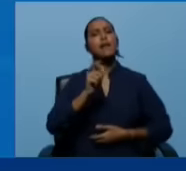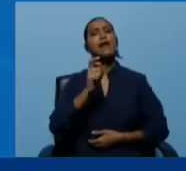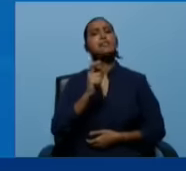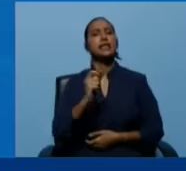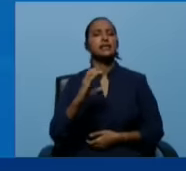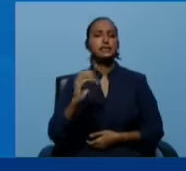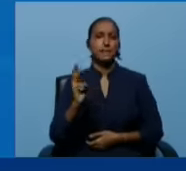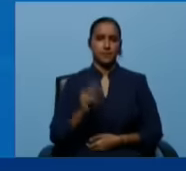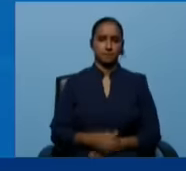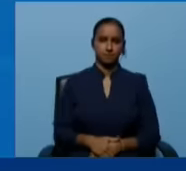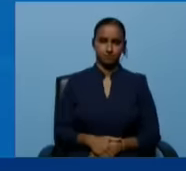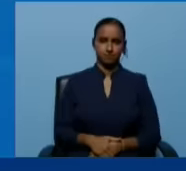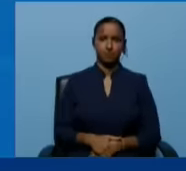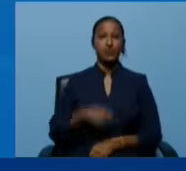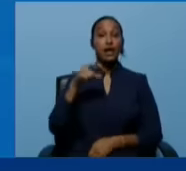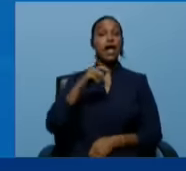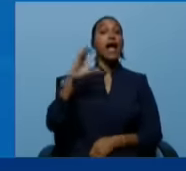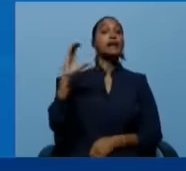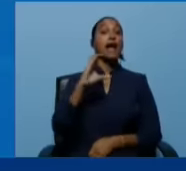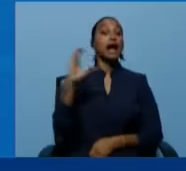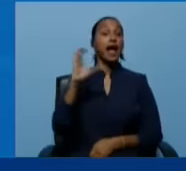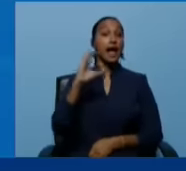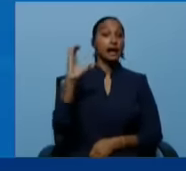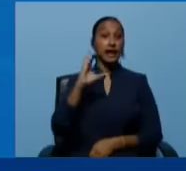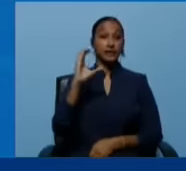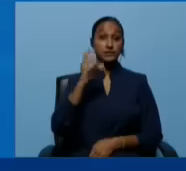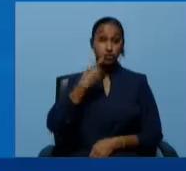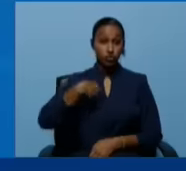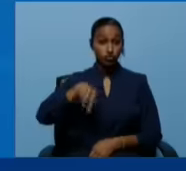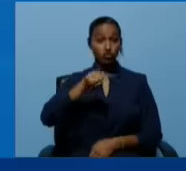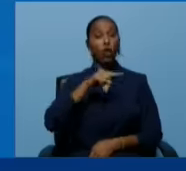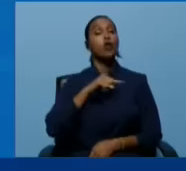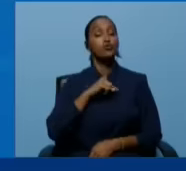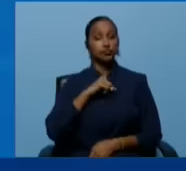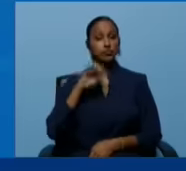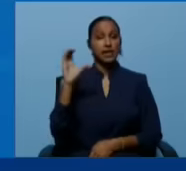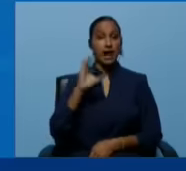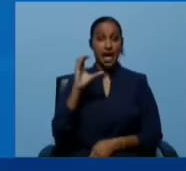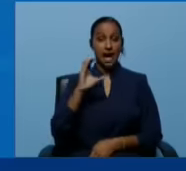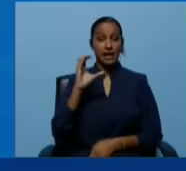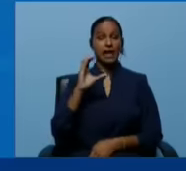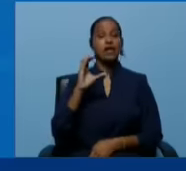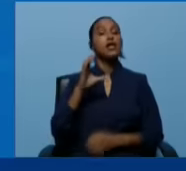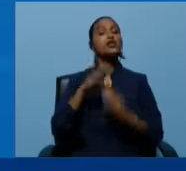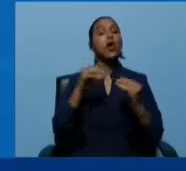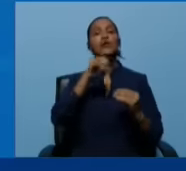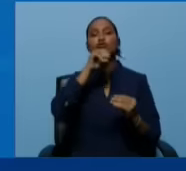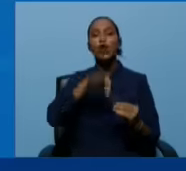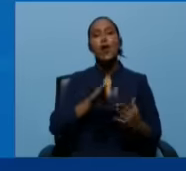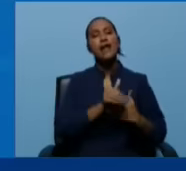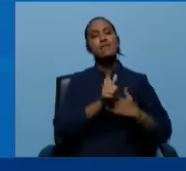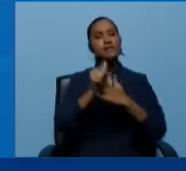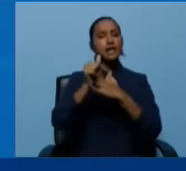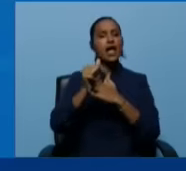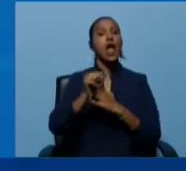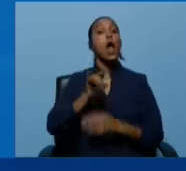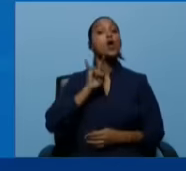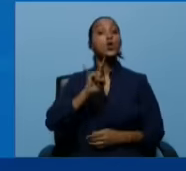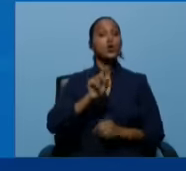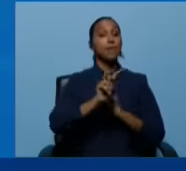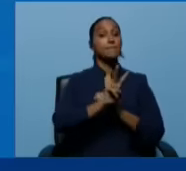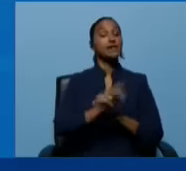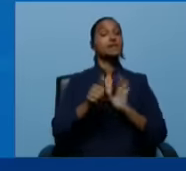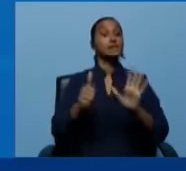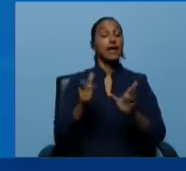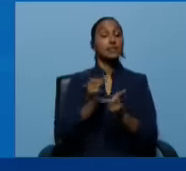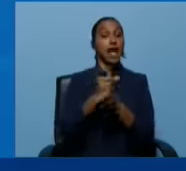Caracas, cuna de los libertadores, lunes 26 de agosto del